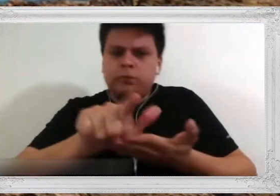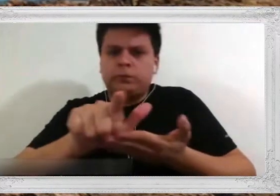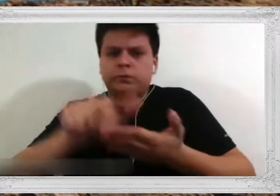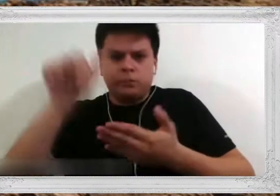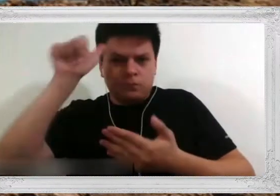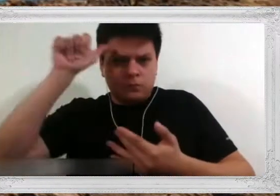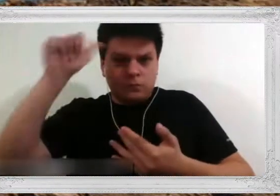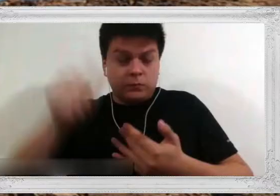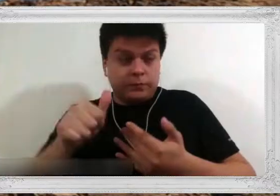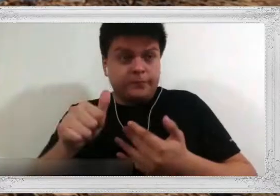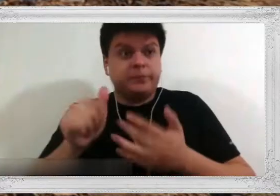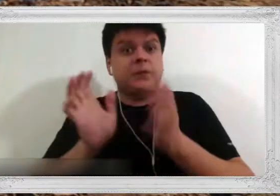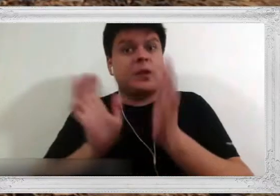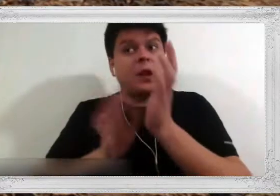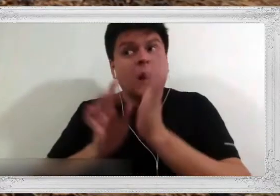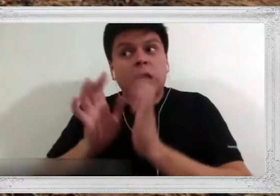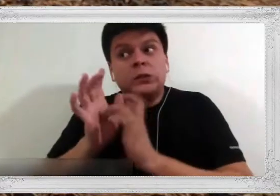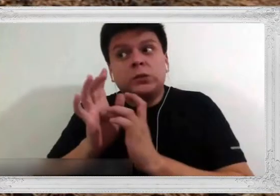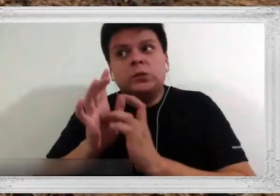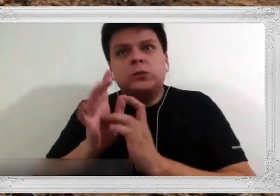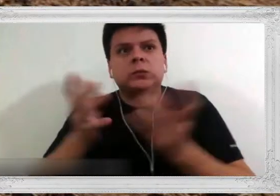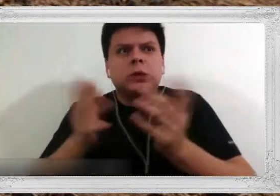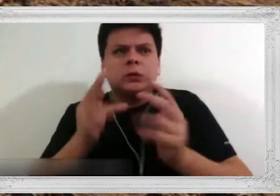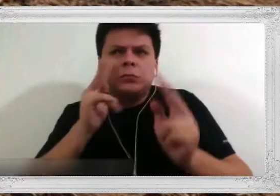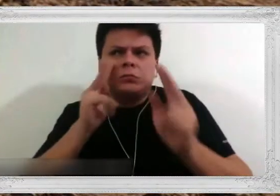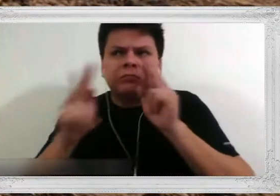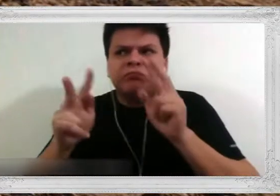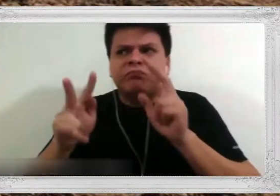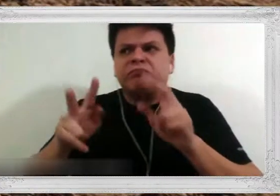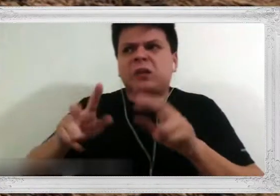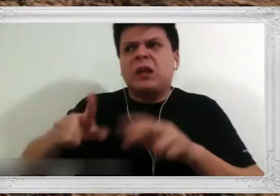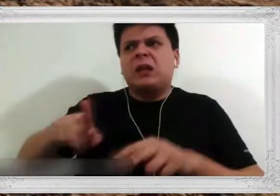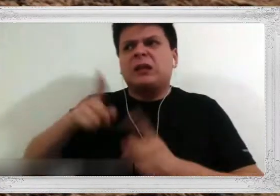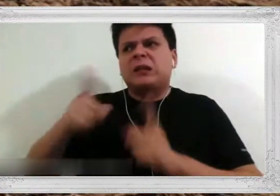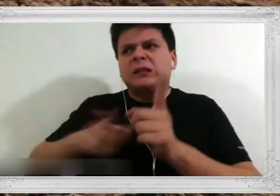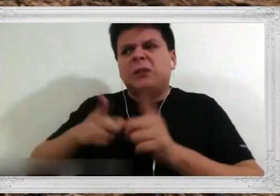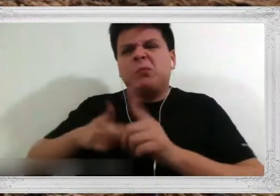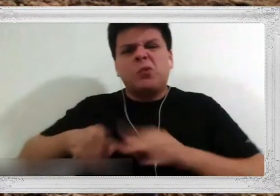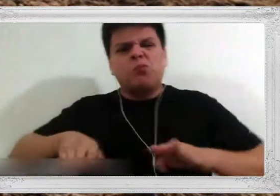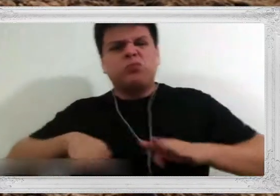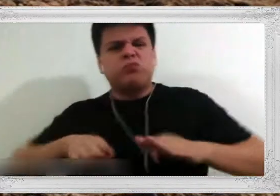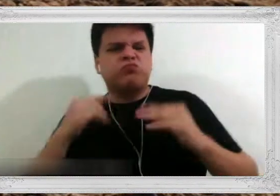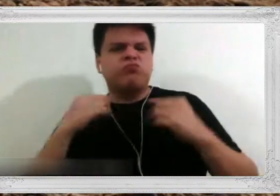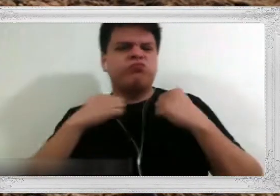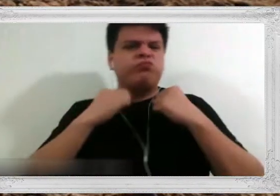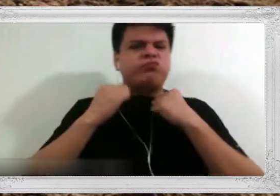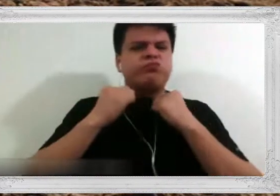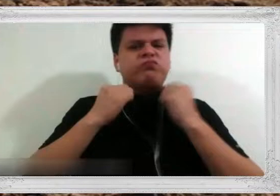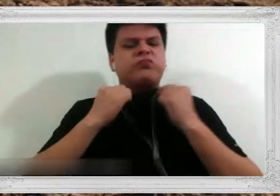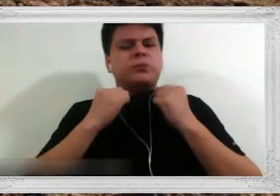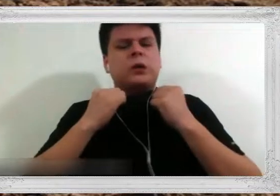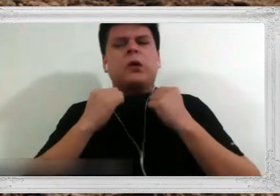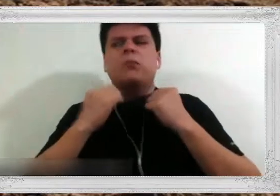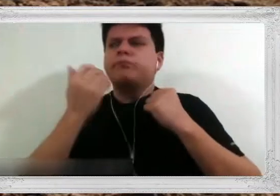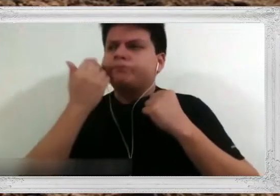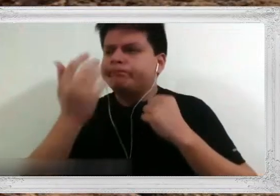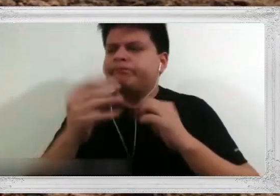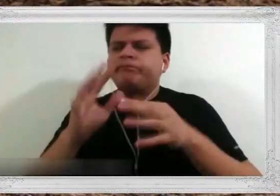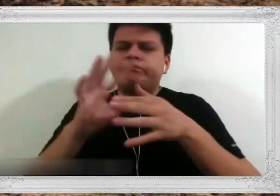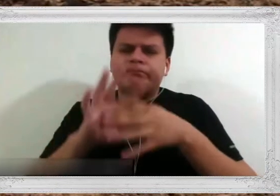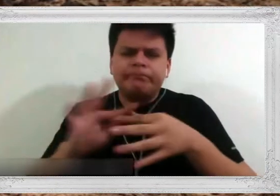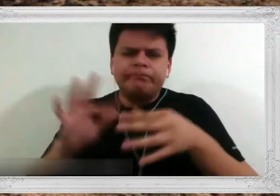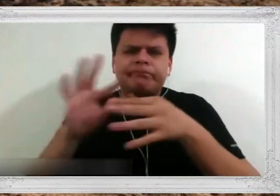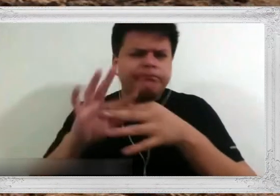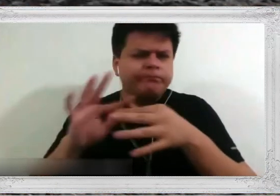Jesús ante todo exhibe su conducta y su estilo. Más que muchas explicaciones, les pone ante los